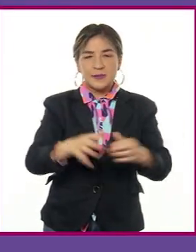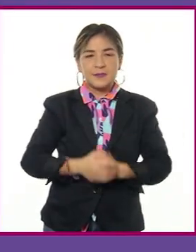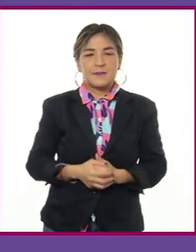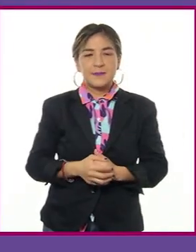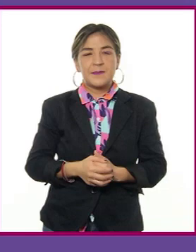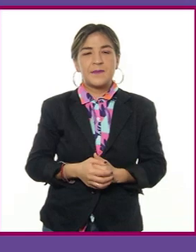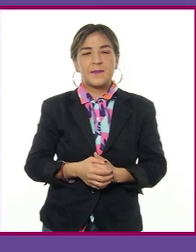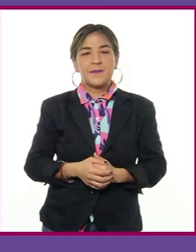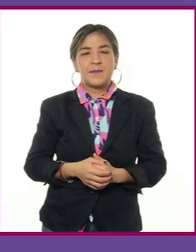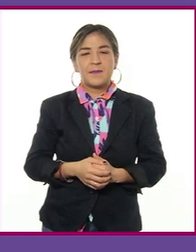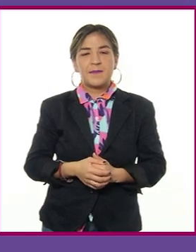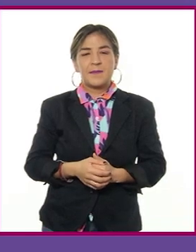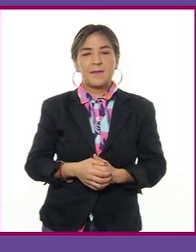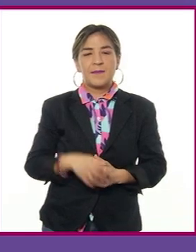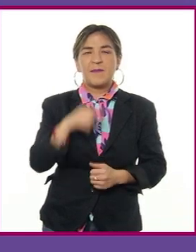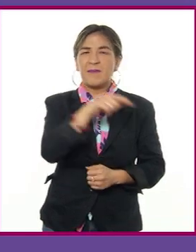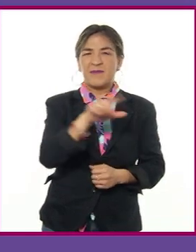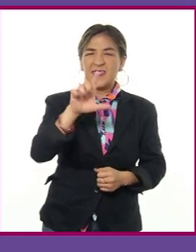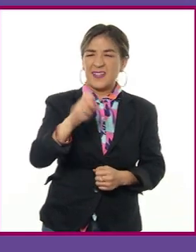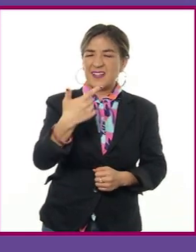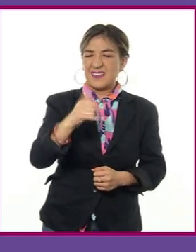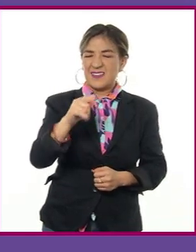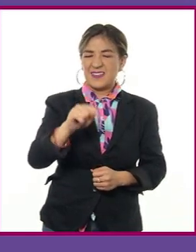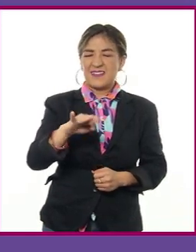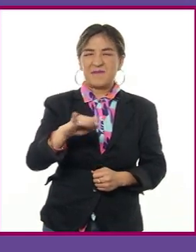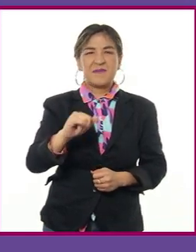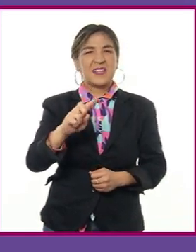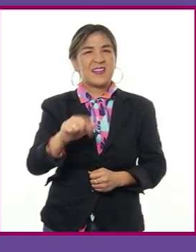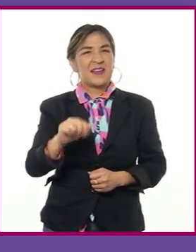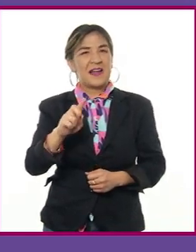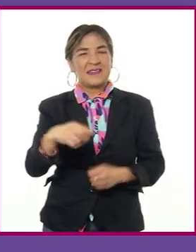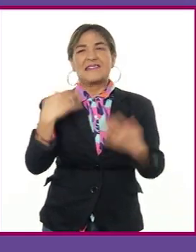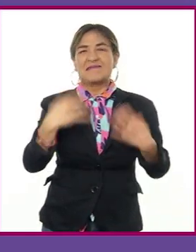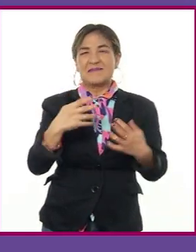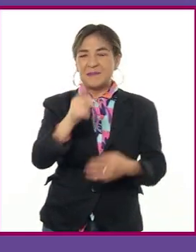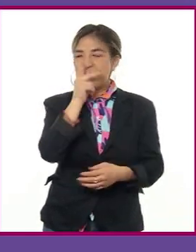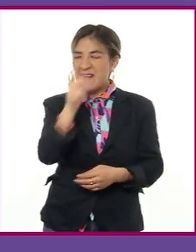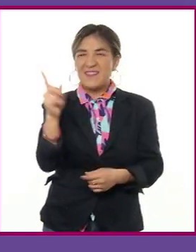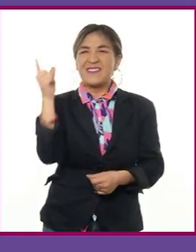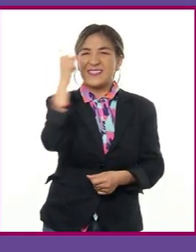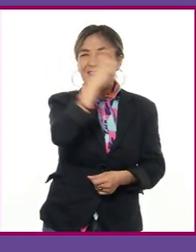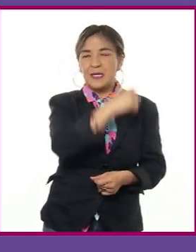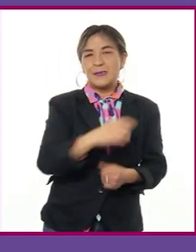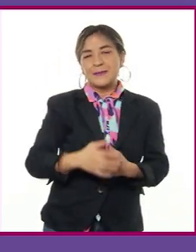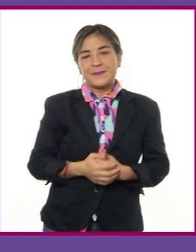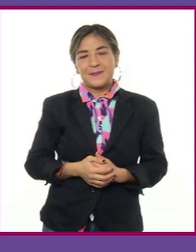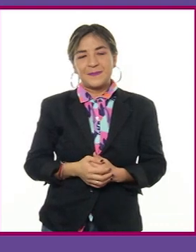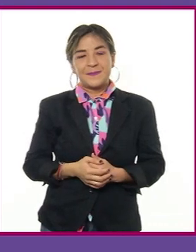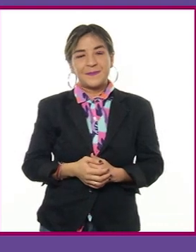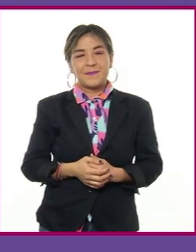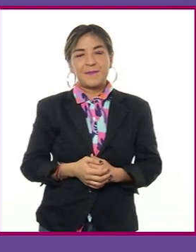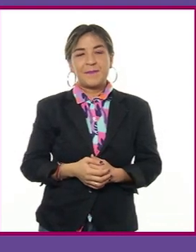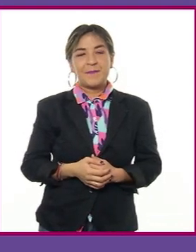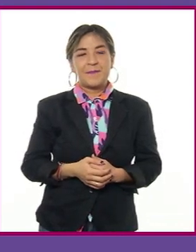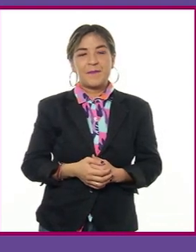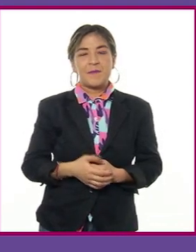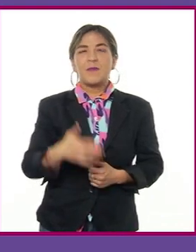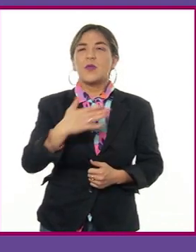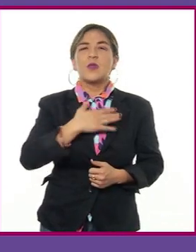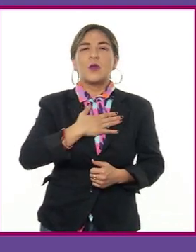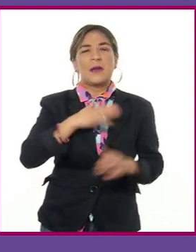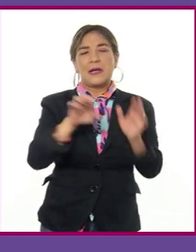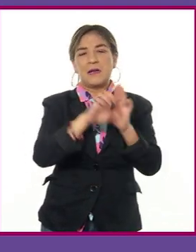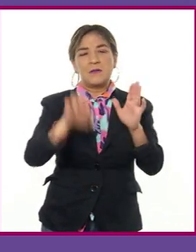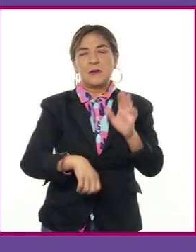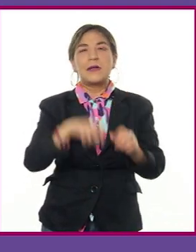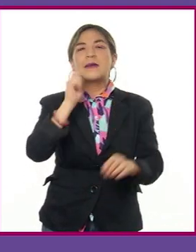Legitimidad, qué trabajosa palabra. Pero yo diría que legitimar